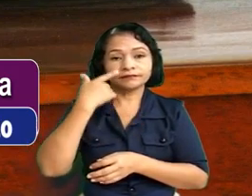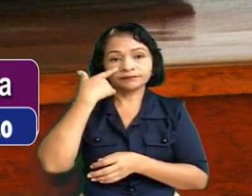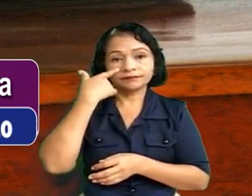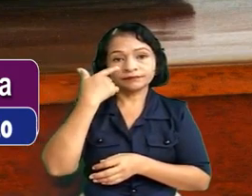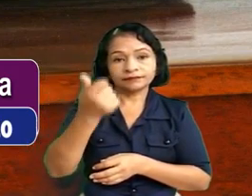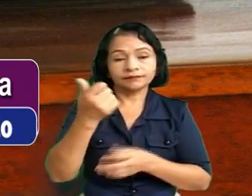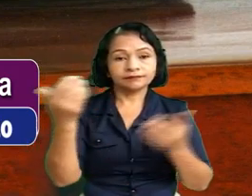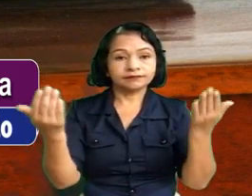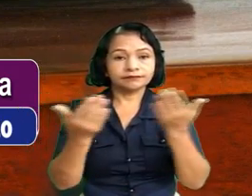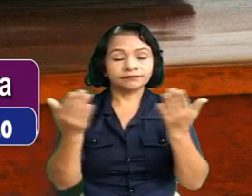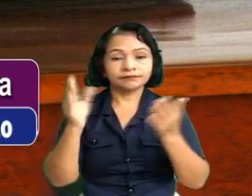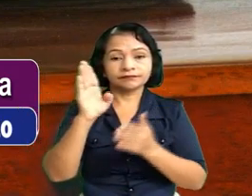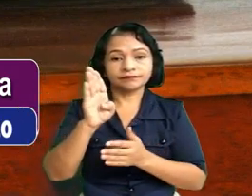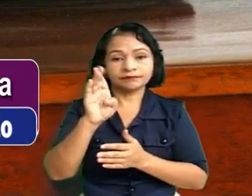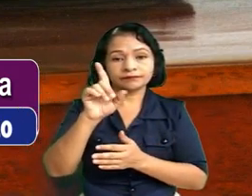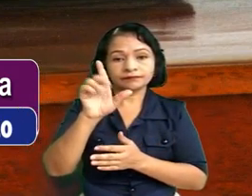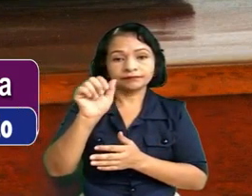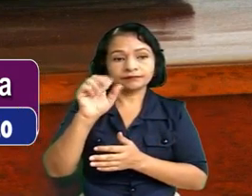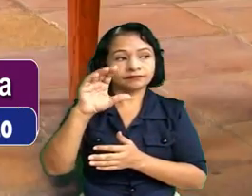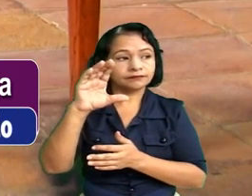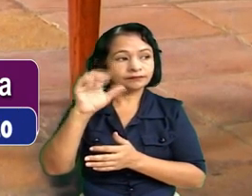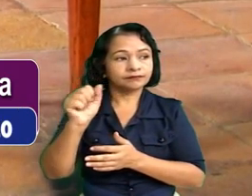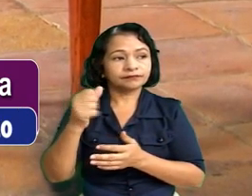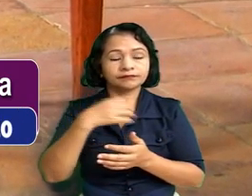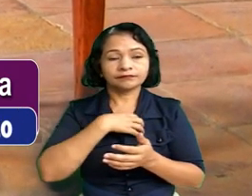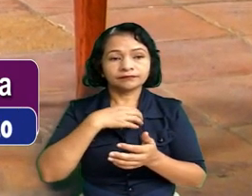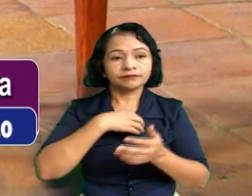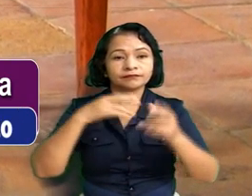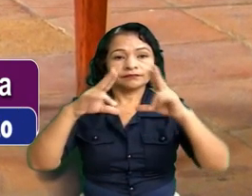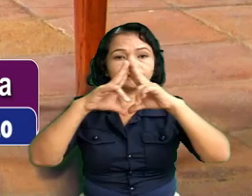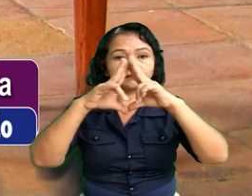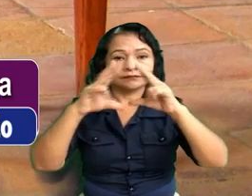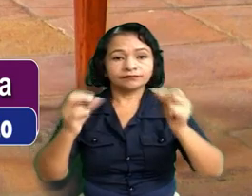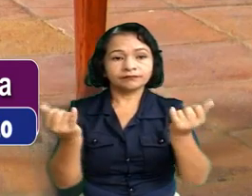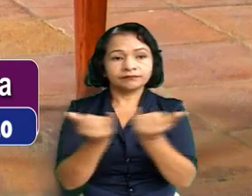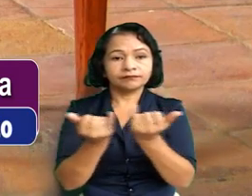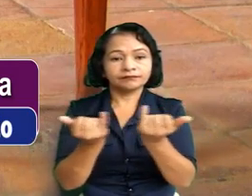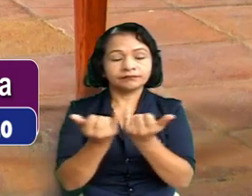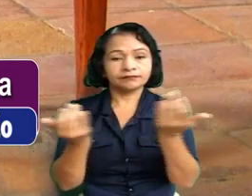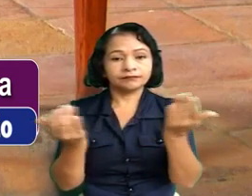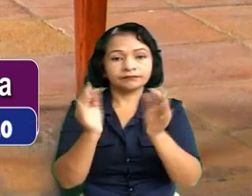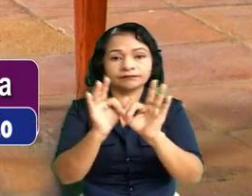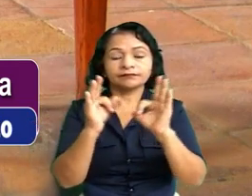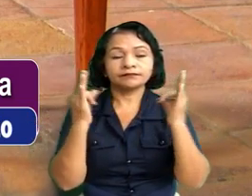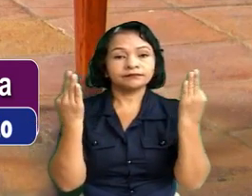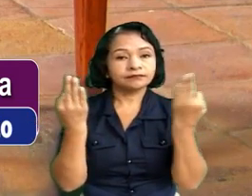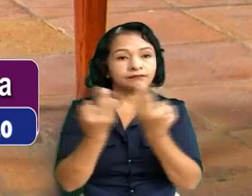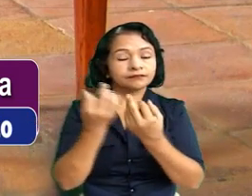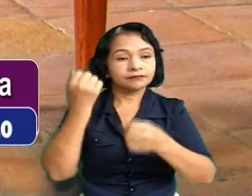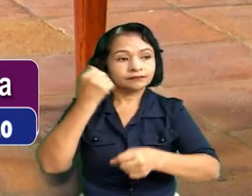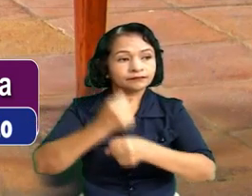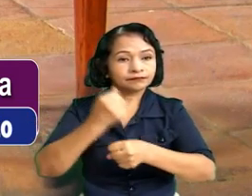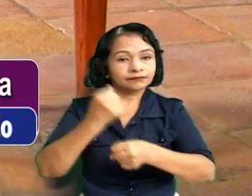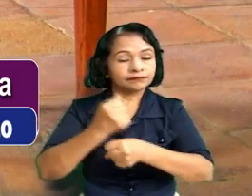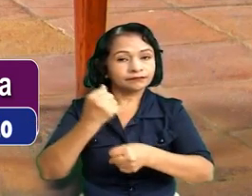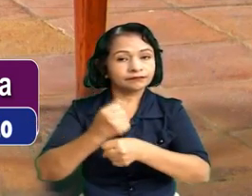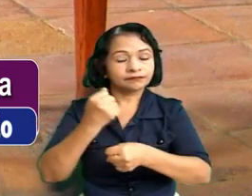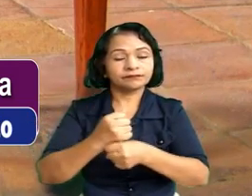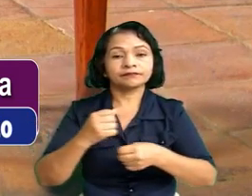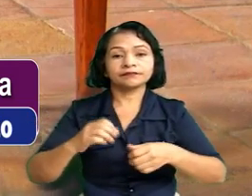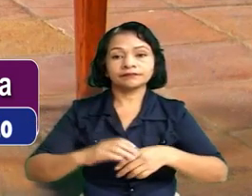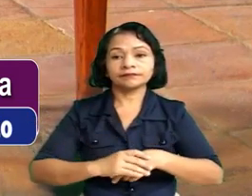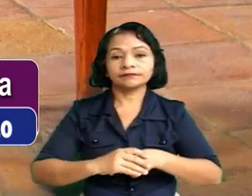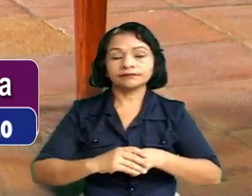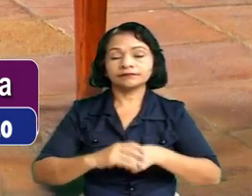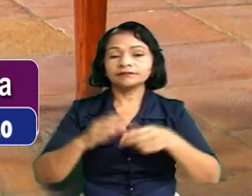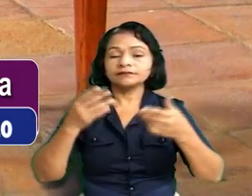Reconocer en Blanca Arauz la familia típica nicaragüense, la familia trabajadora, de